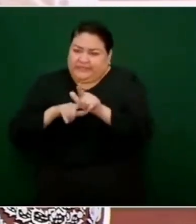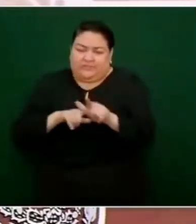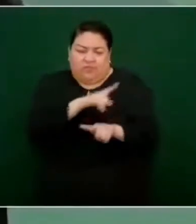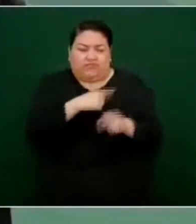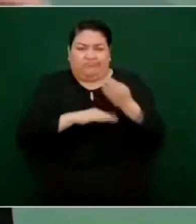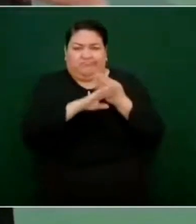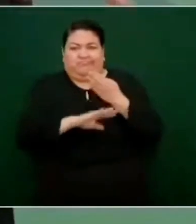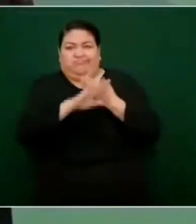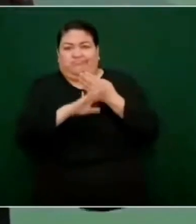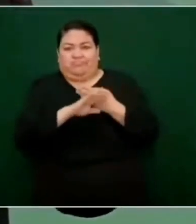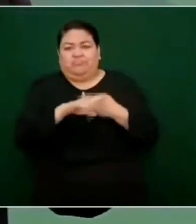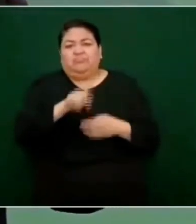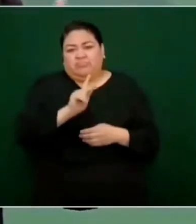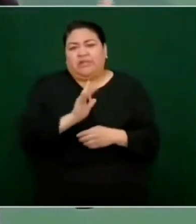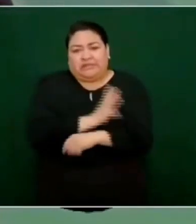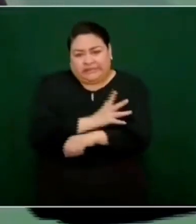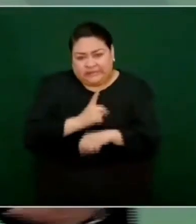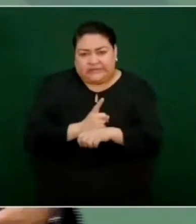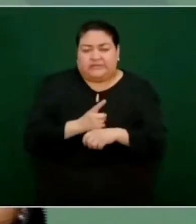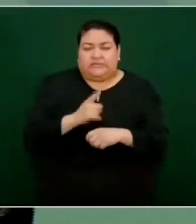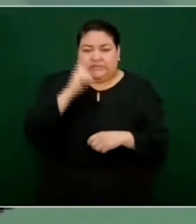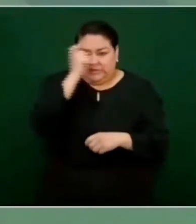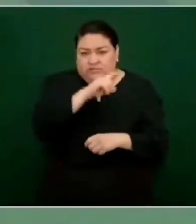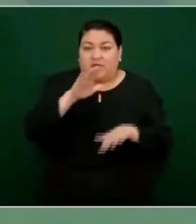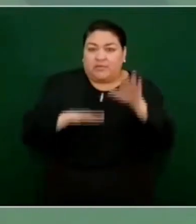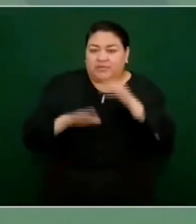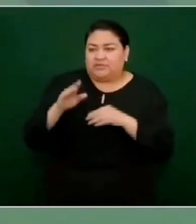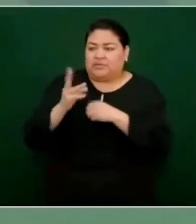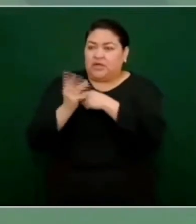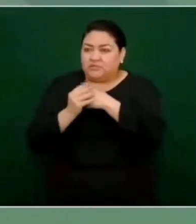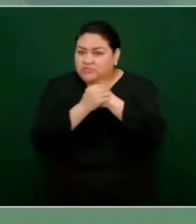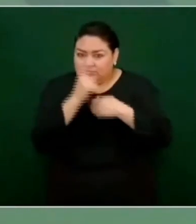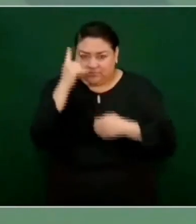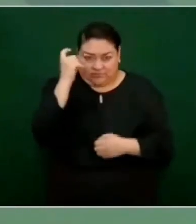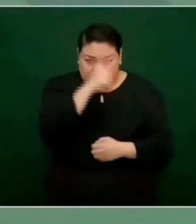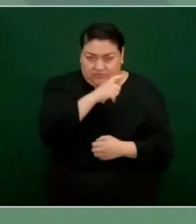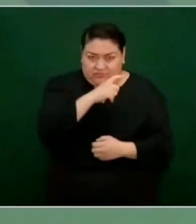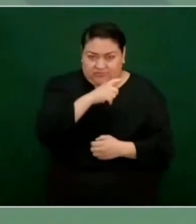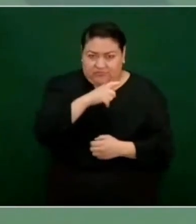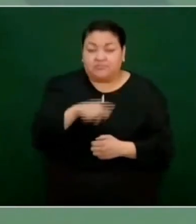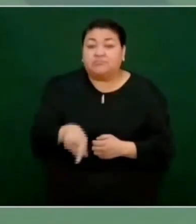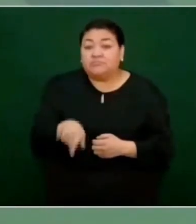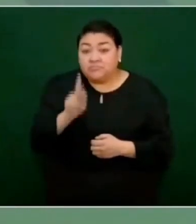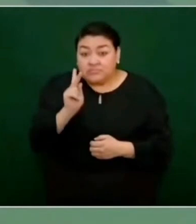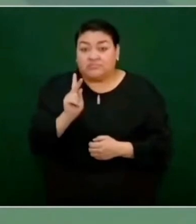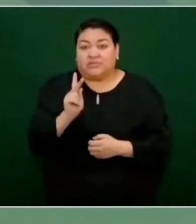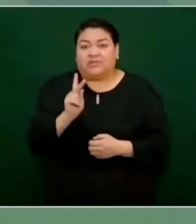Pero sí es un problema lo del derecho de vía. En el caso de